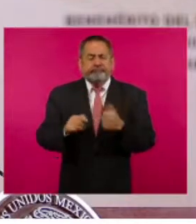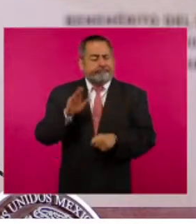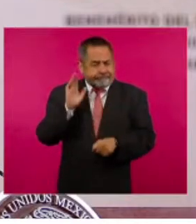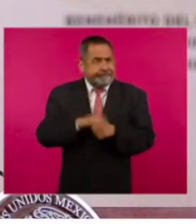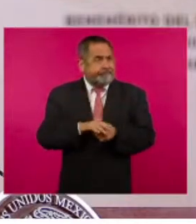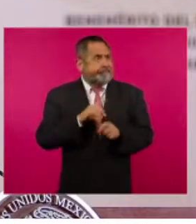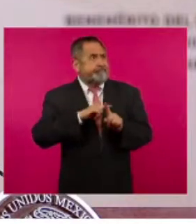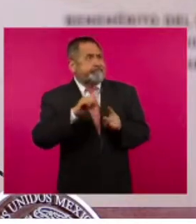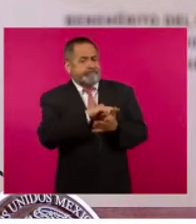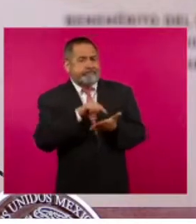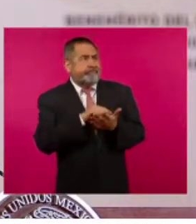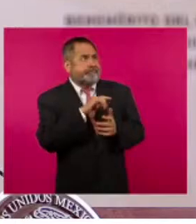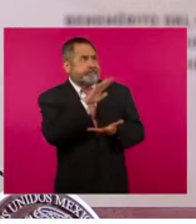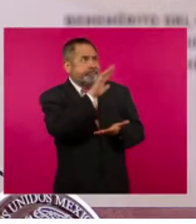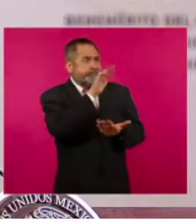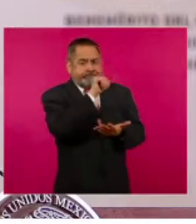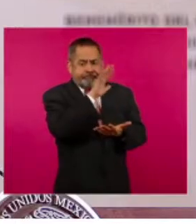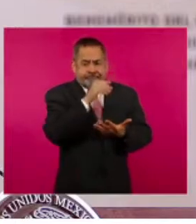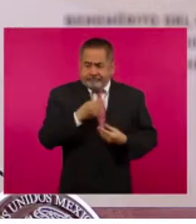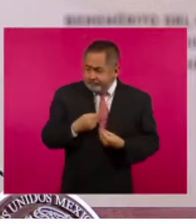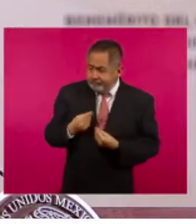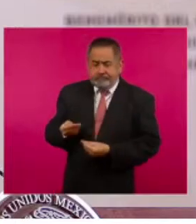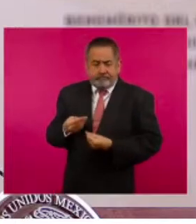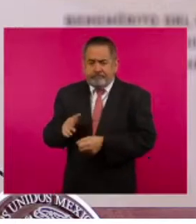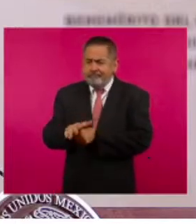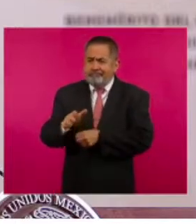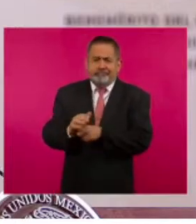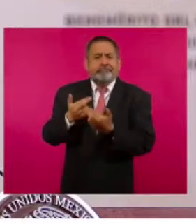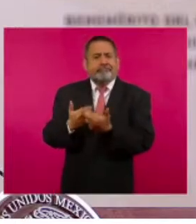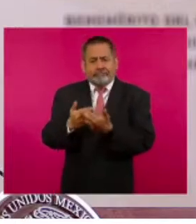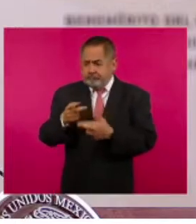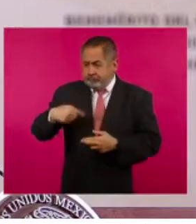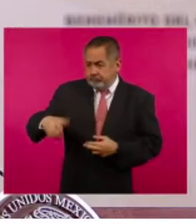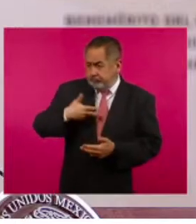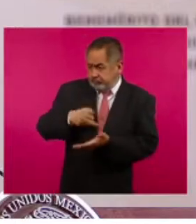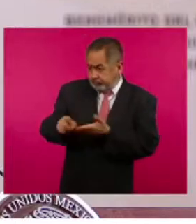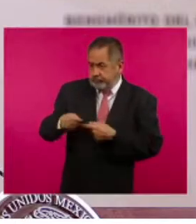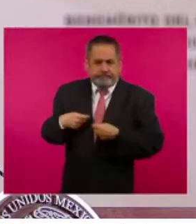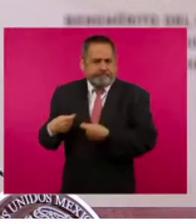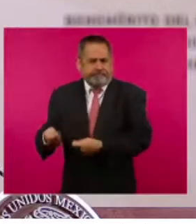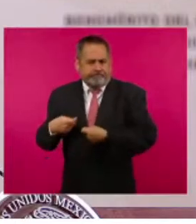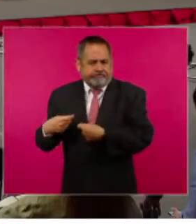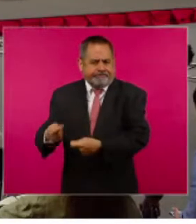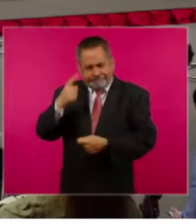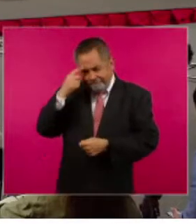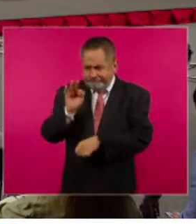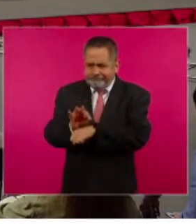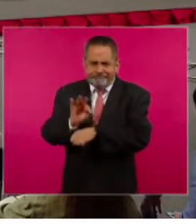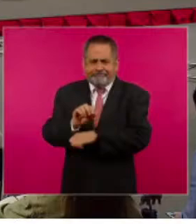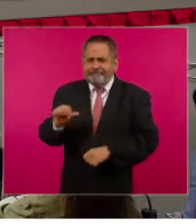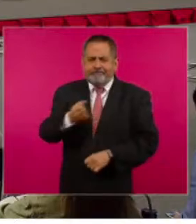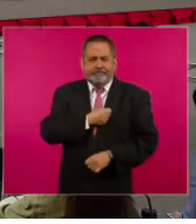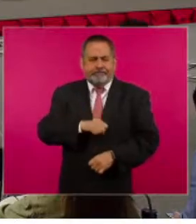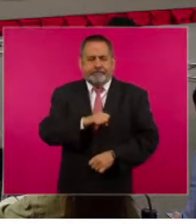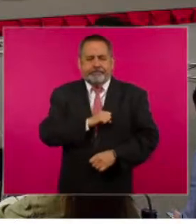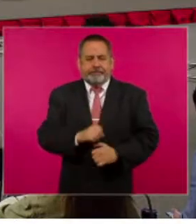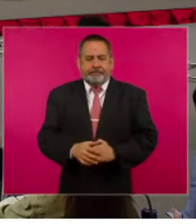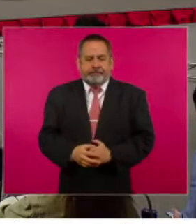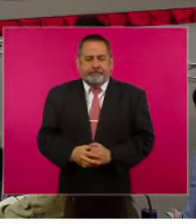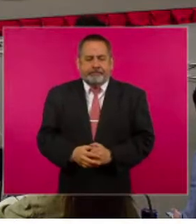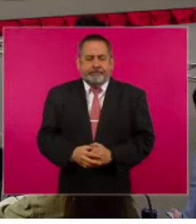para atender la necesidad de la derechohabiencia y de la población usuaria de los servicios de salud. Hasta aquí